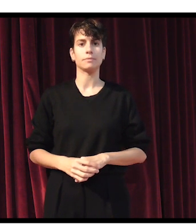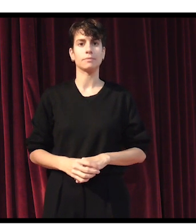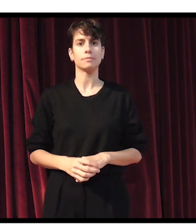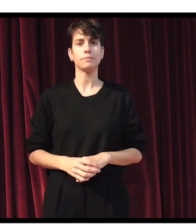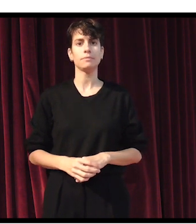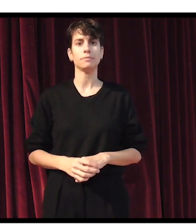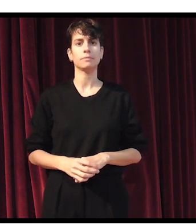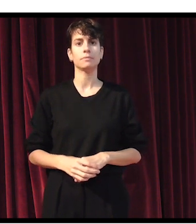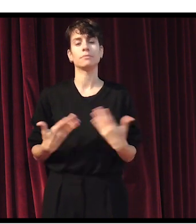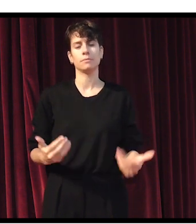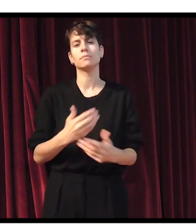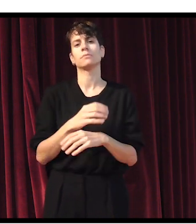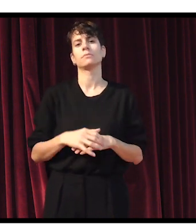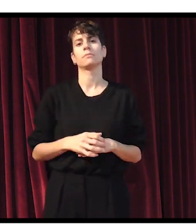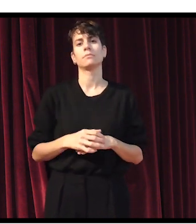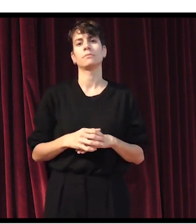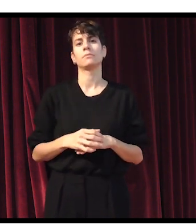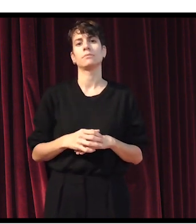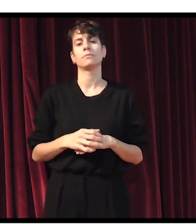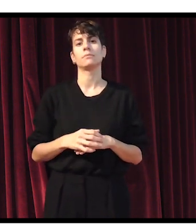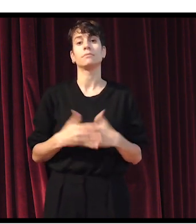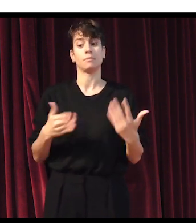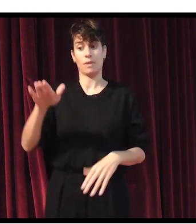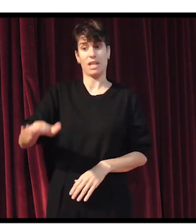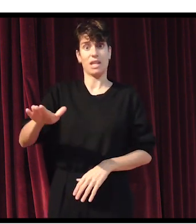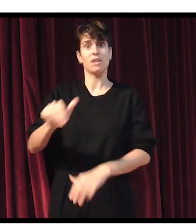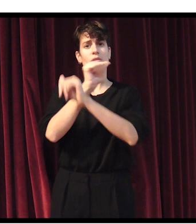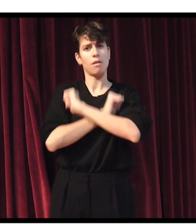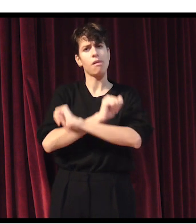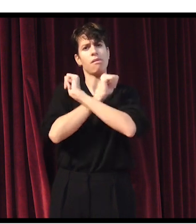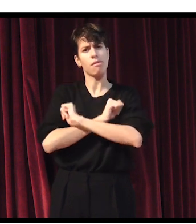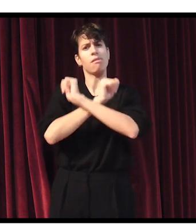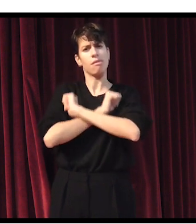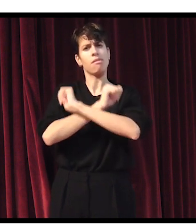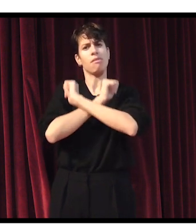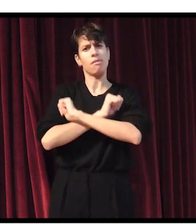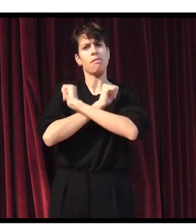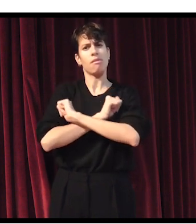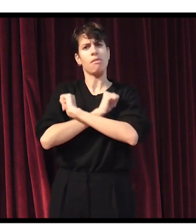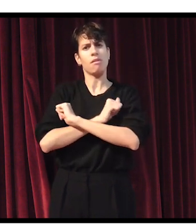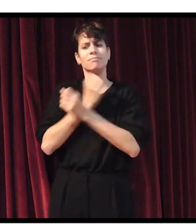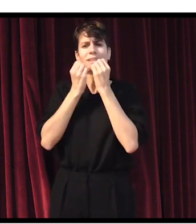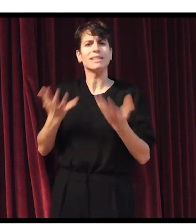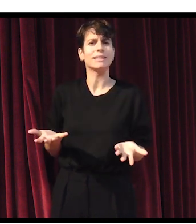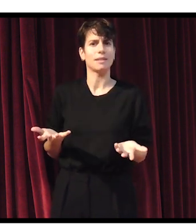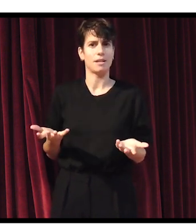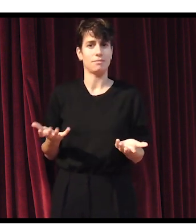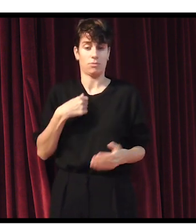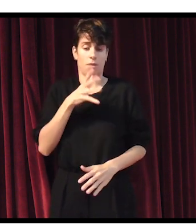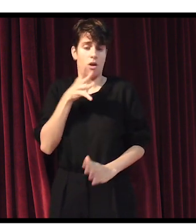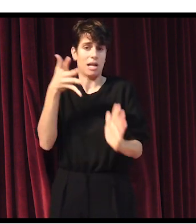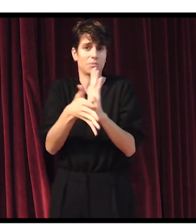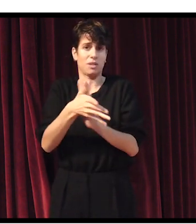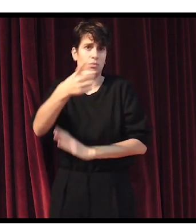¿Cómo afecta esa espera en un niño? Yo supongo que muchas de las cosas que vengo a contar hoy son